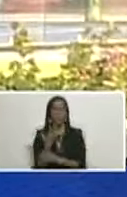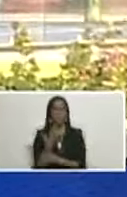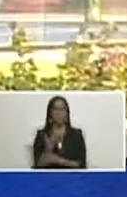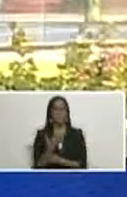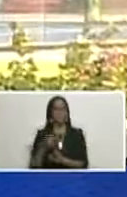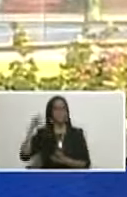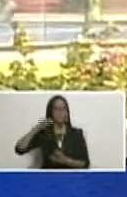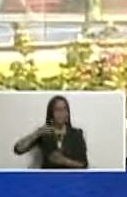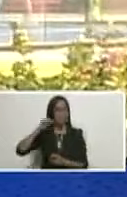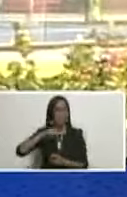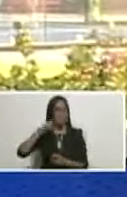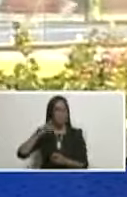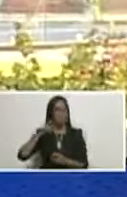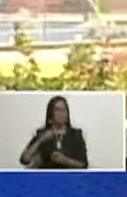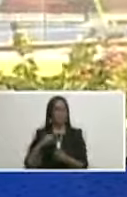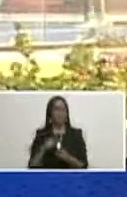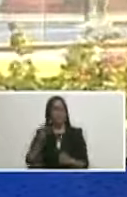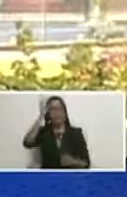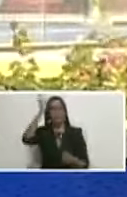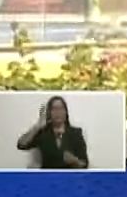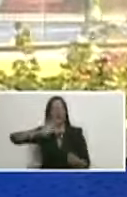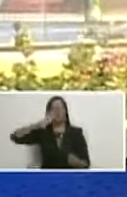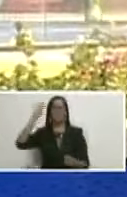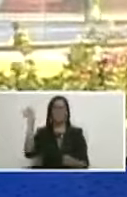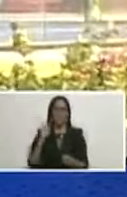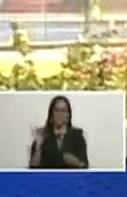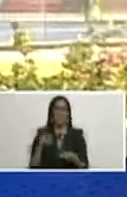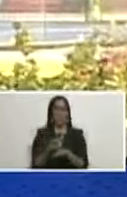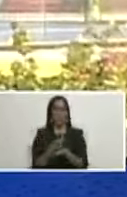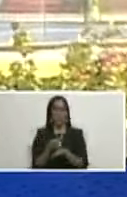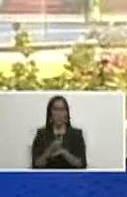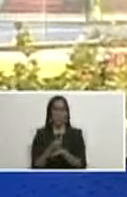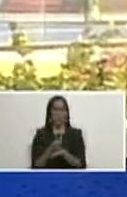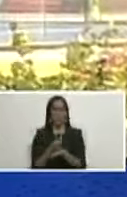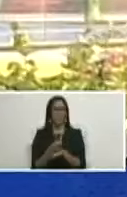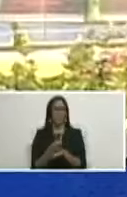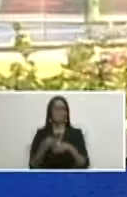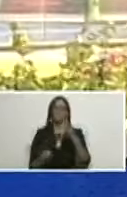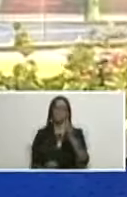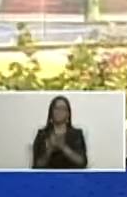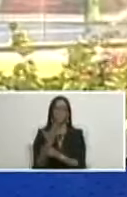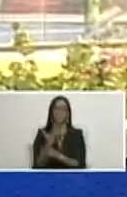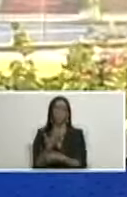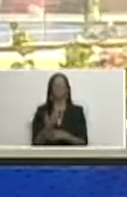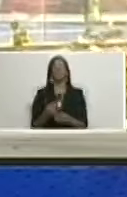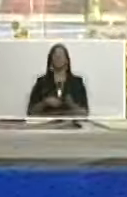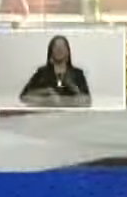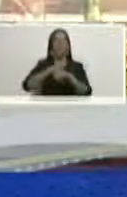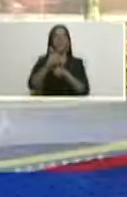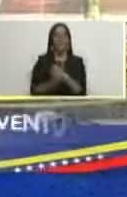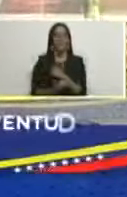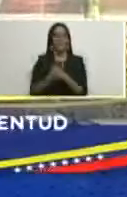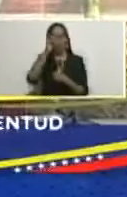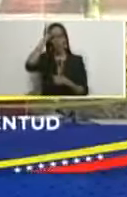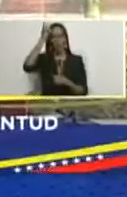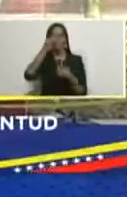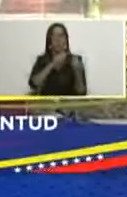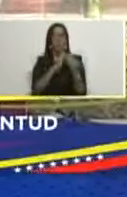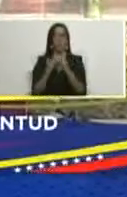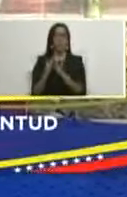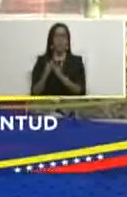calor del Consejo Federal de Gobierno, que han surgido al calor de los proyectos de los consejos